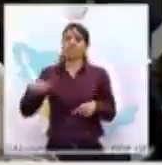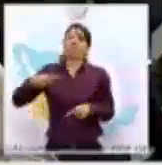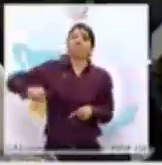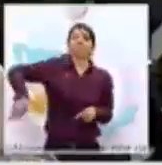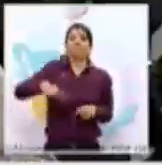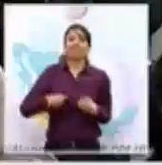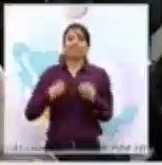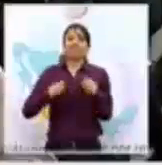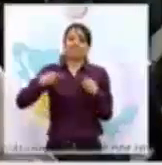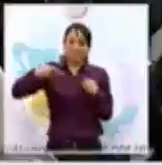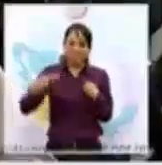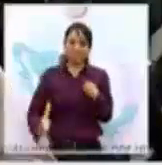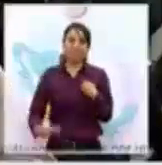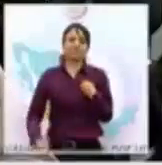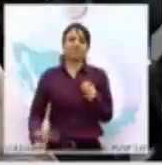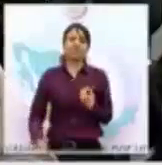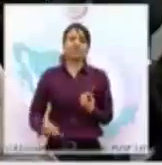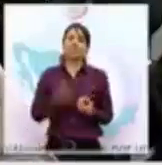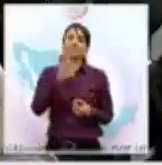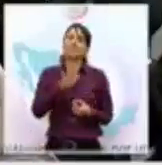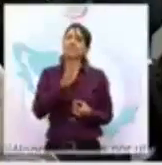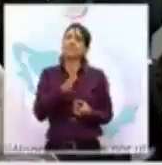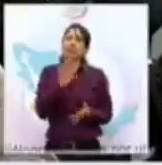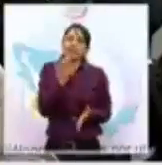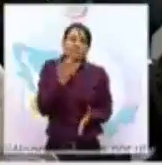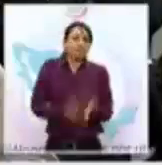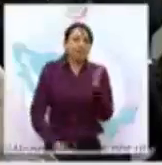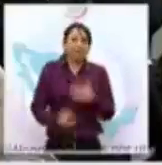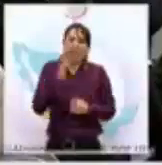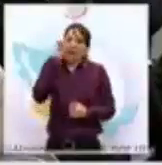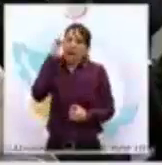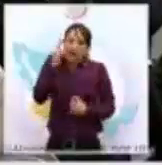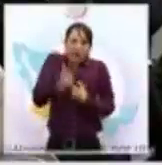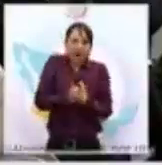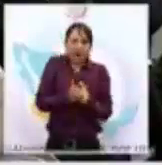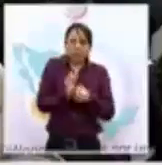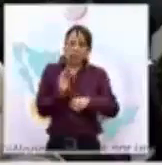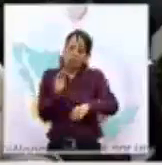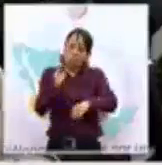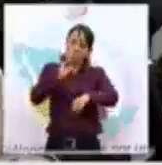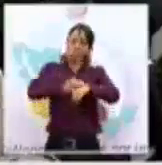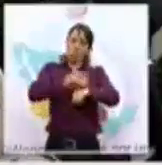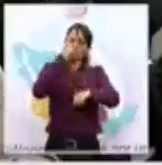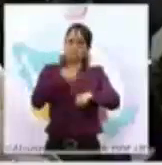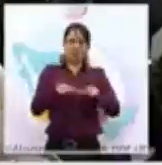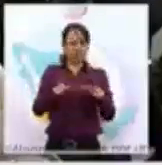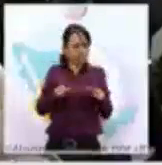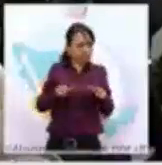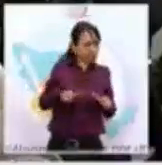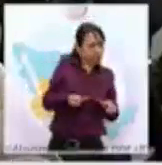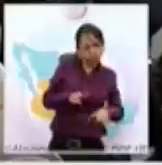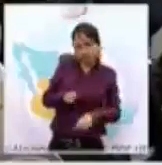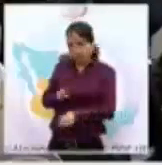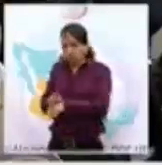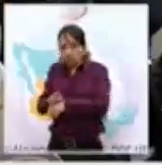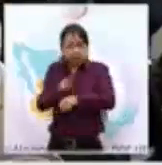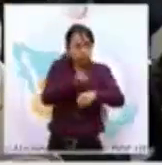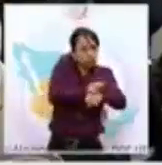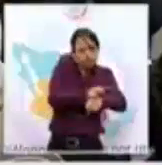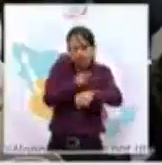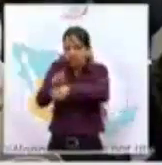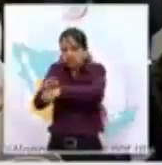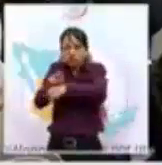contar con el desarrollo riguroso de un sistema de monitoreo y evaluación de los distintos aspectos y